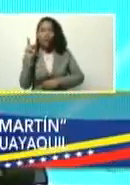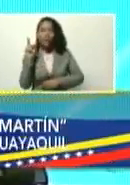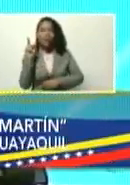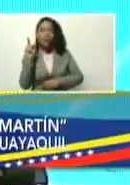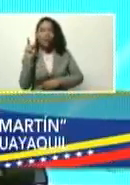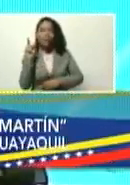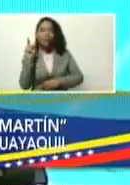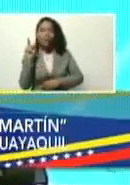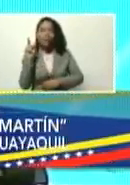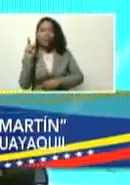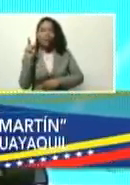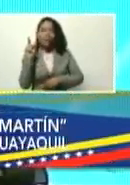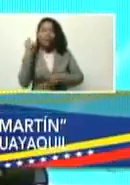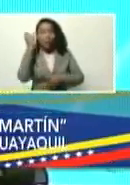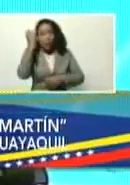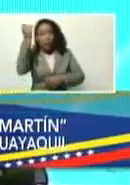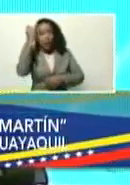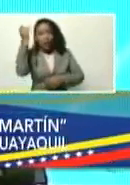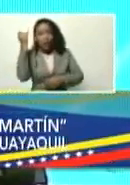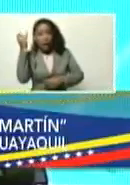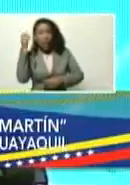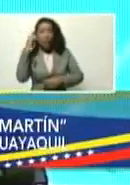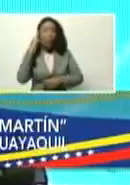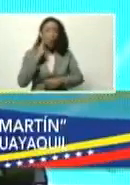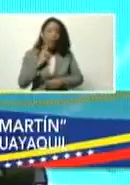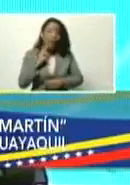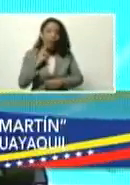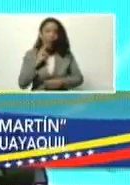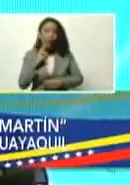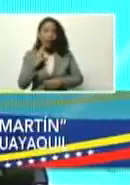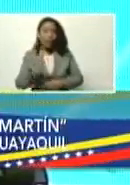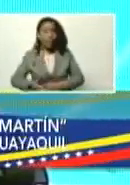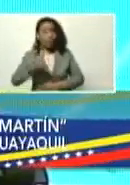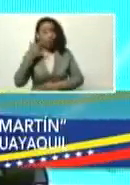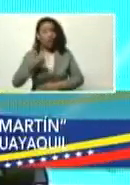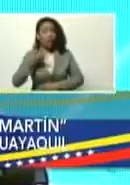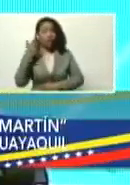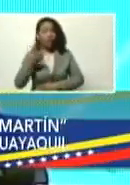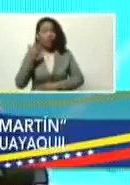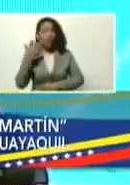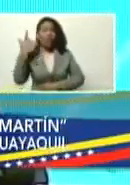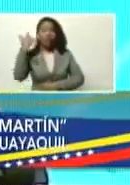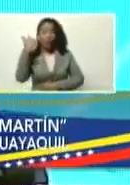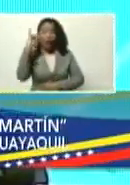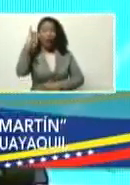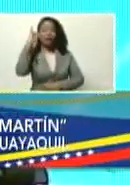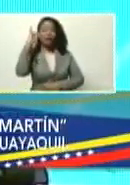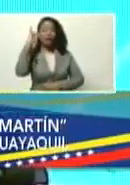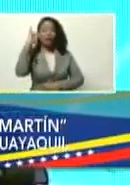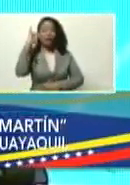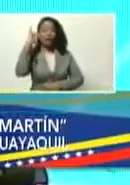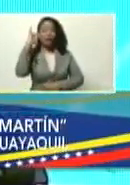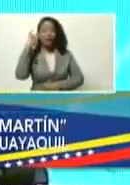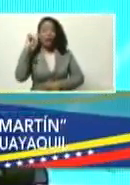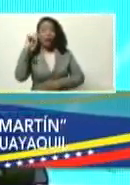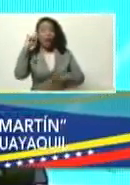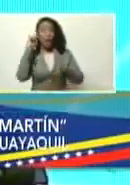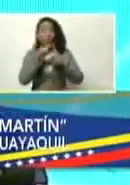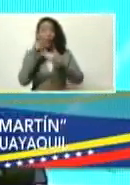definiciones de Bolívar, fundamentalmente, que tenían ese objetivo muy claro,